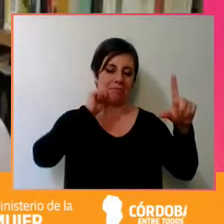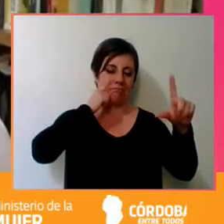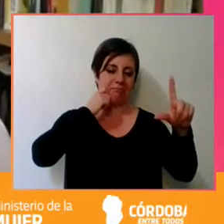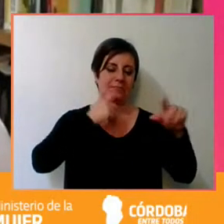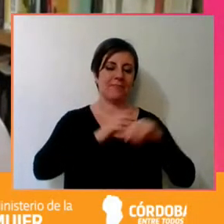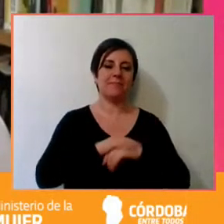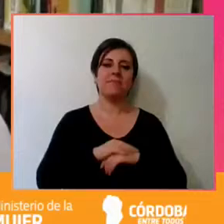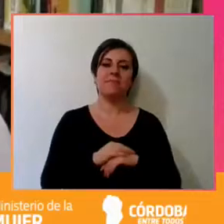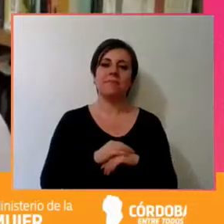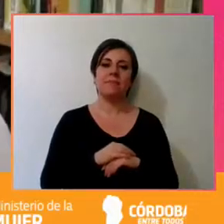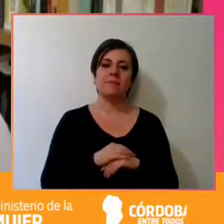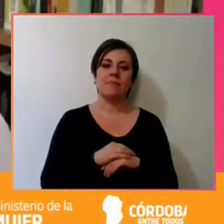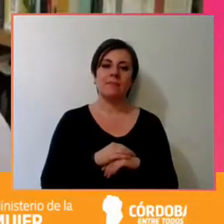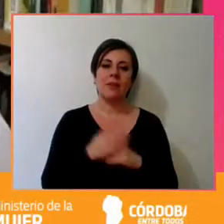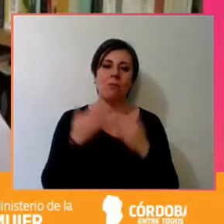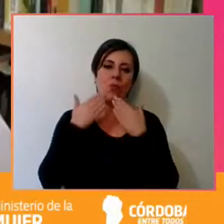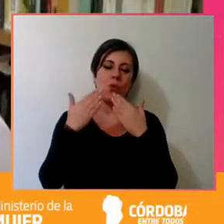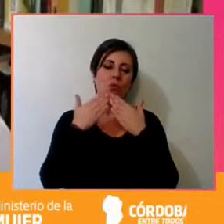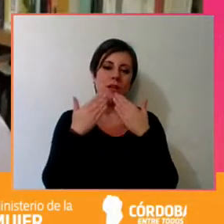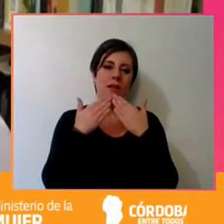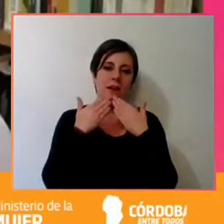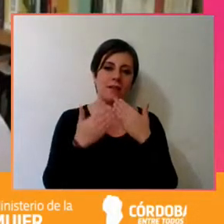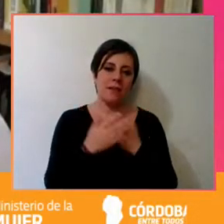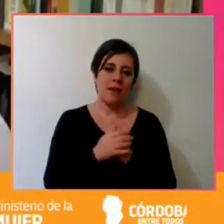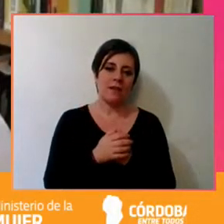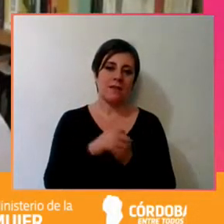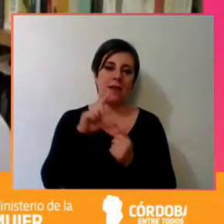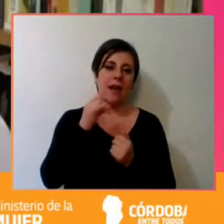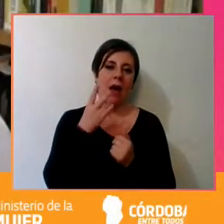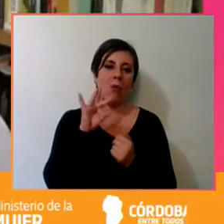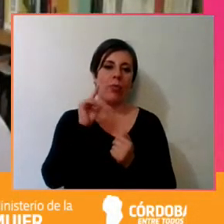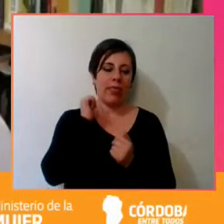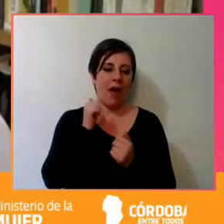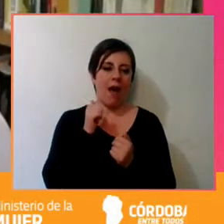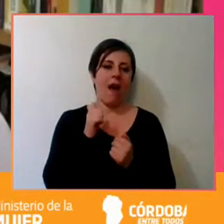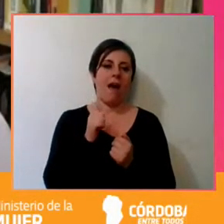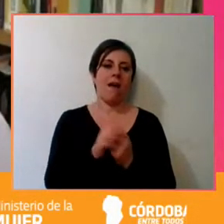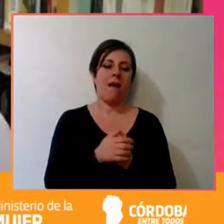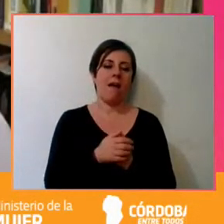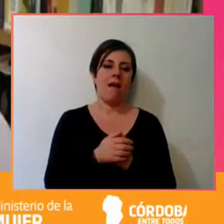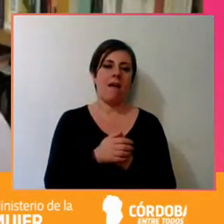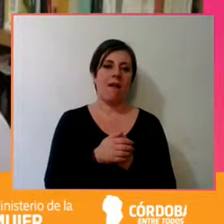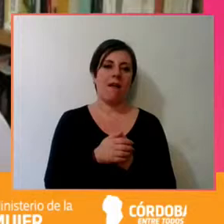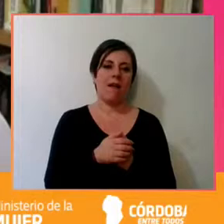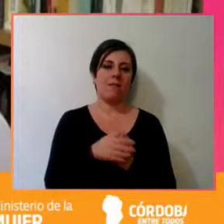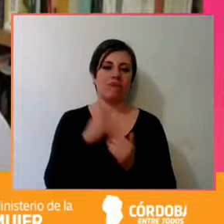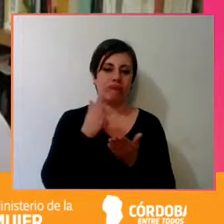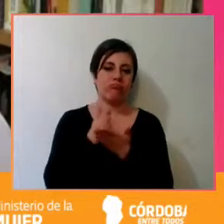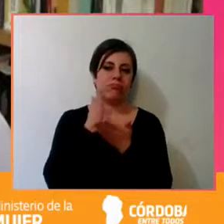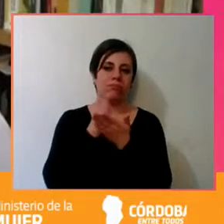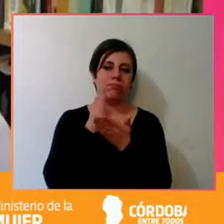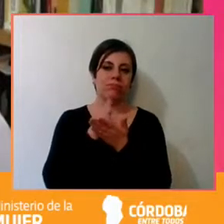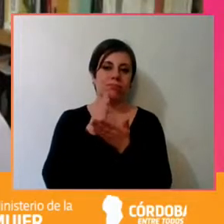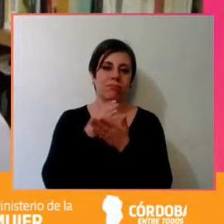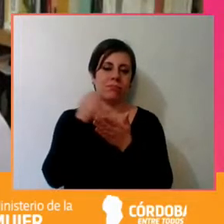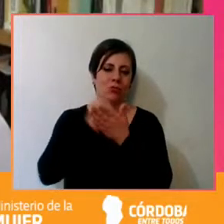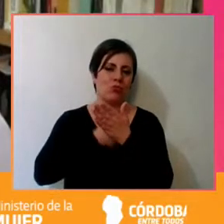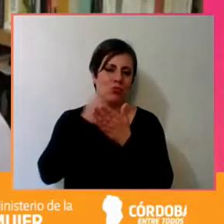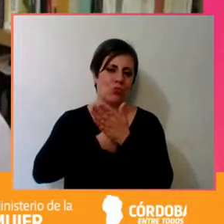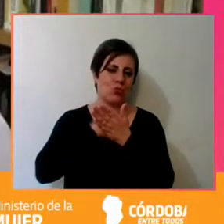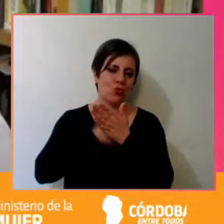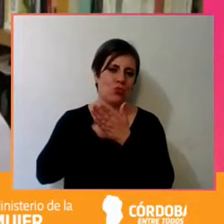querida. Muchas gracias a Claudia Martínez, que continúa incansablemente